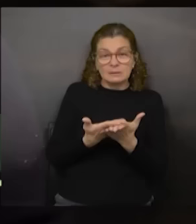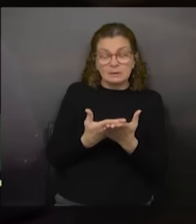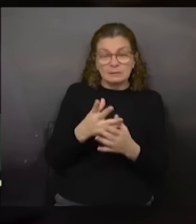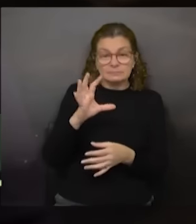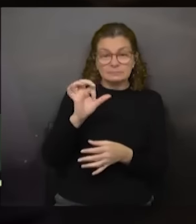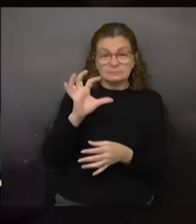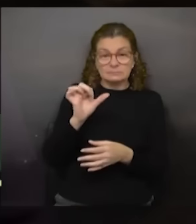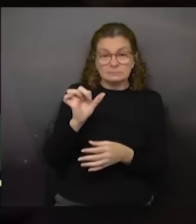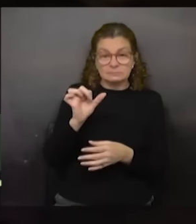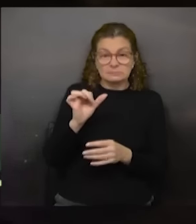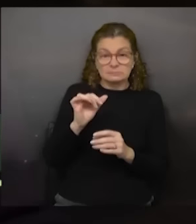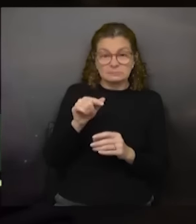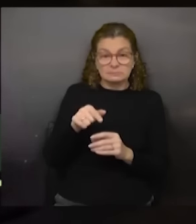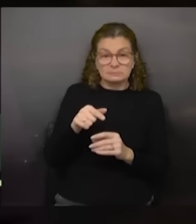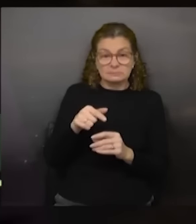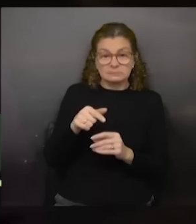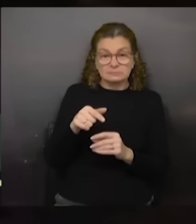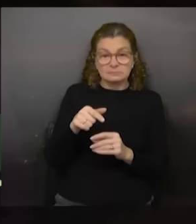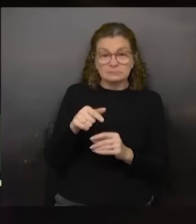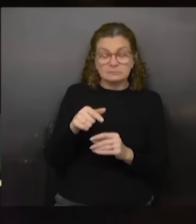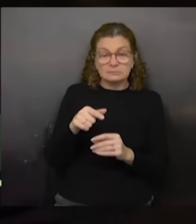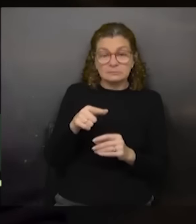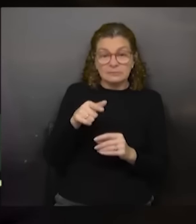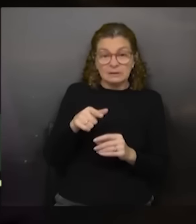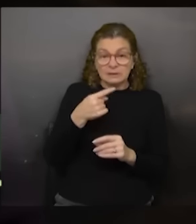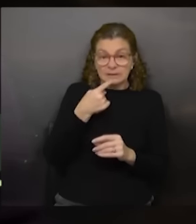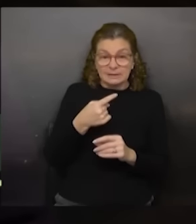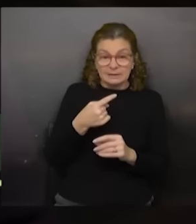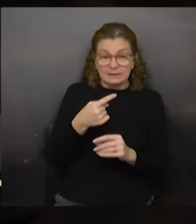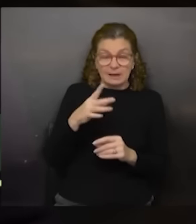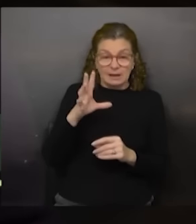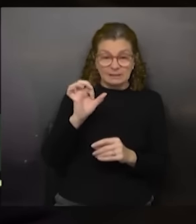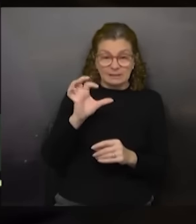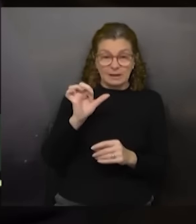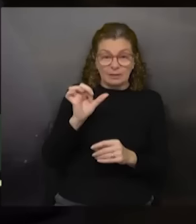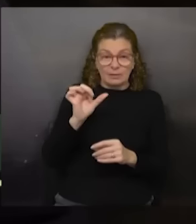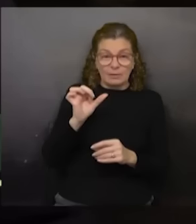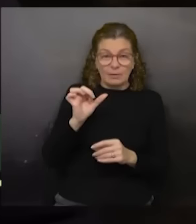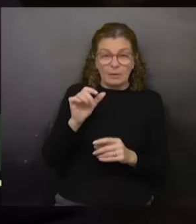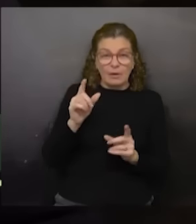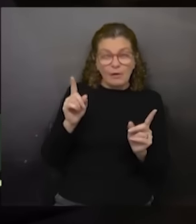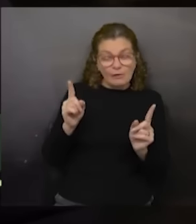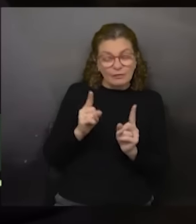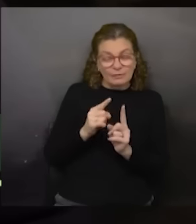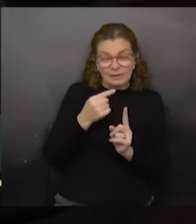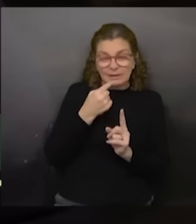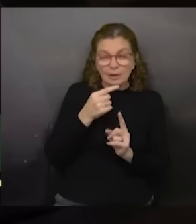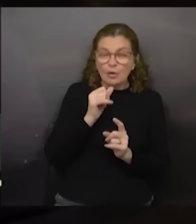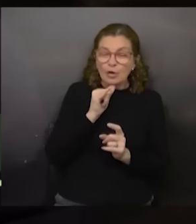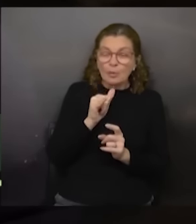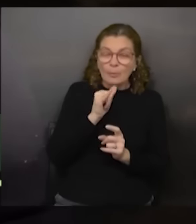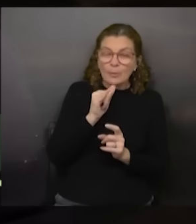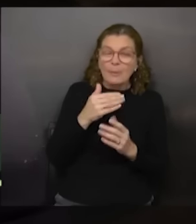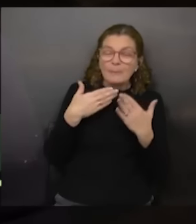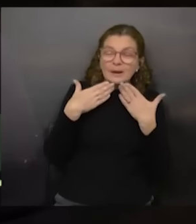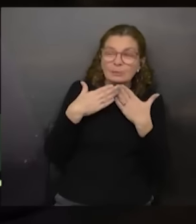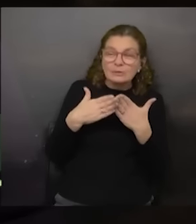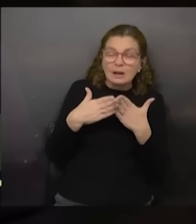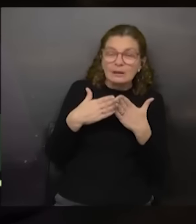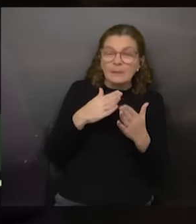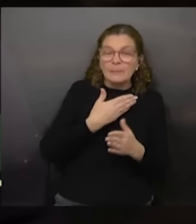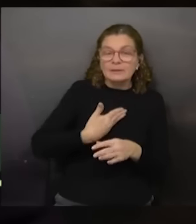que haga este bueno el tratamiento correspondiente en el senado brevemente quiero consultarle porque el diario del país también manejó la versión de que el